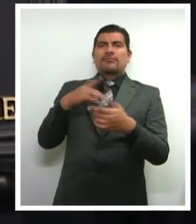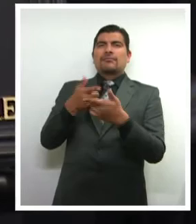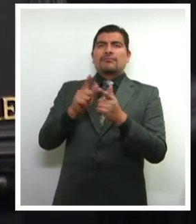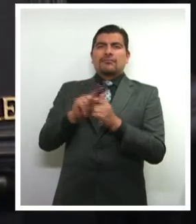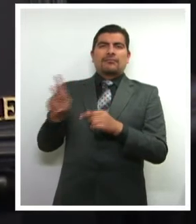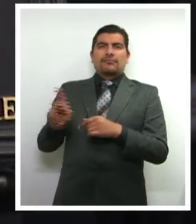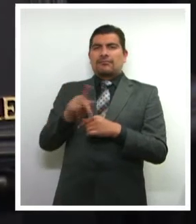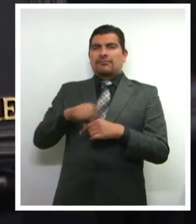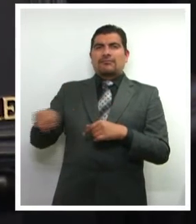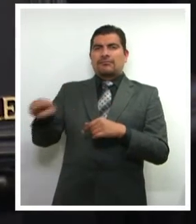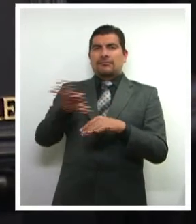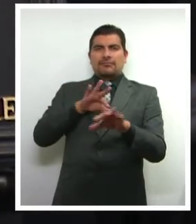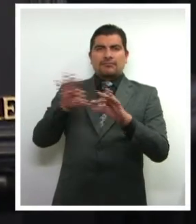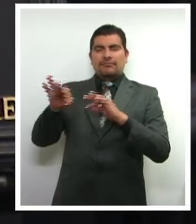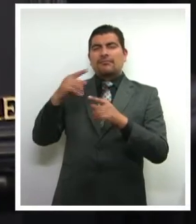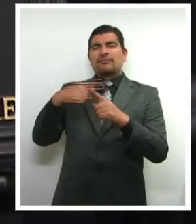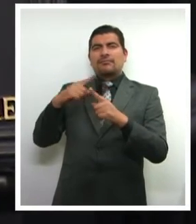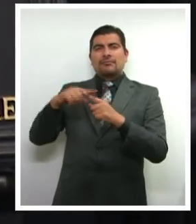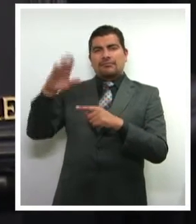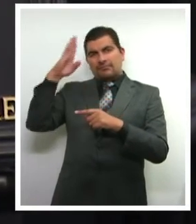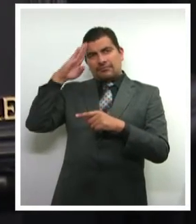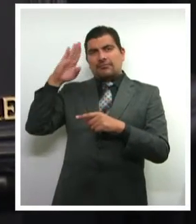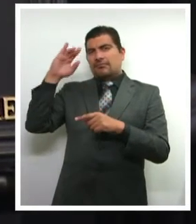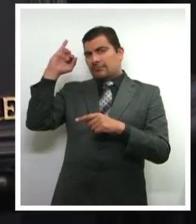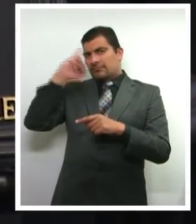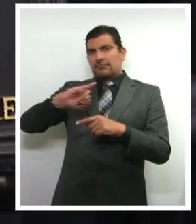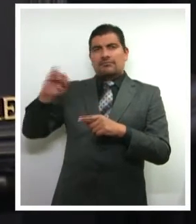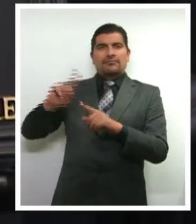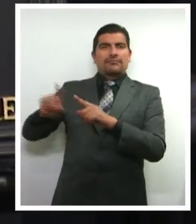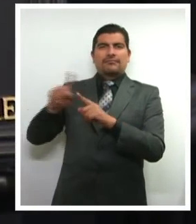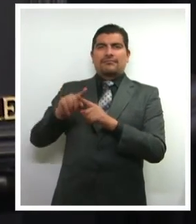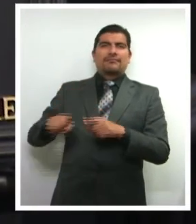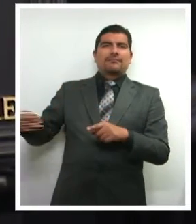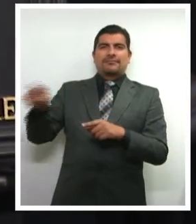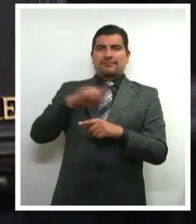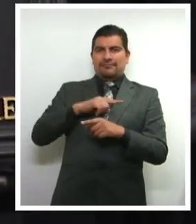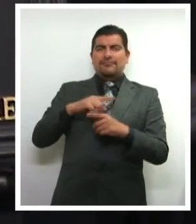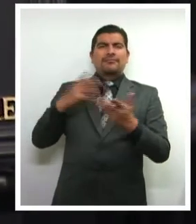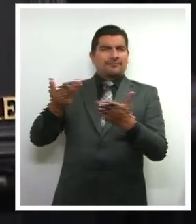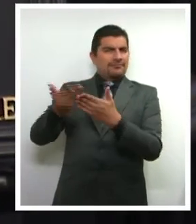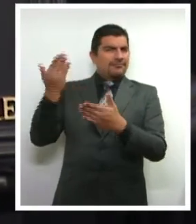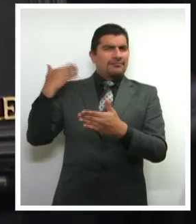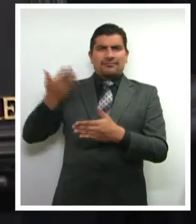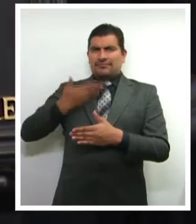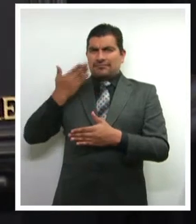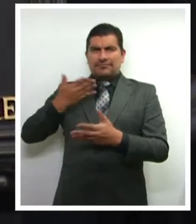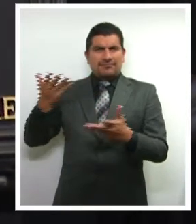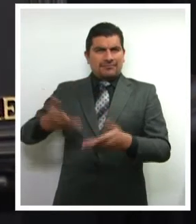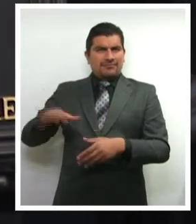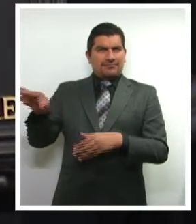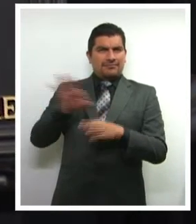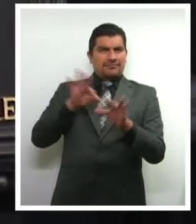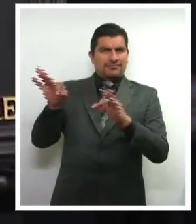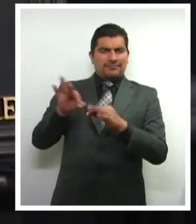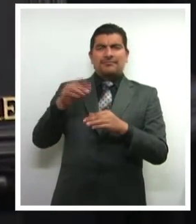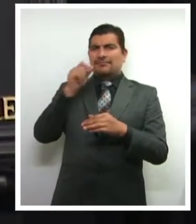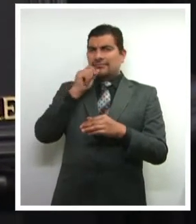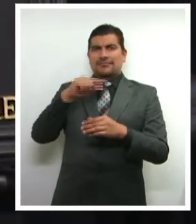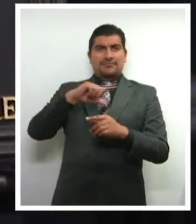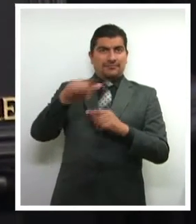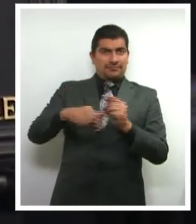sus autoridades políticas, lo cual ya realizan. Esto permitirá que posterior a